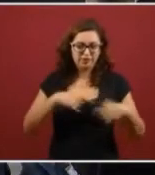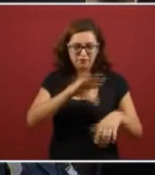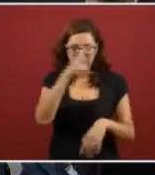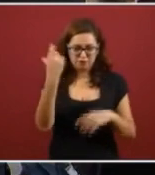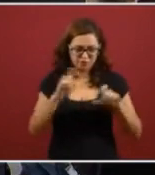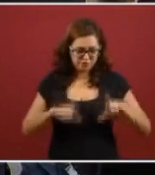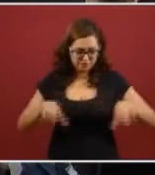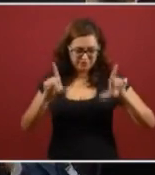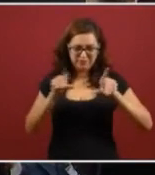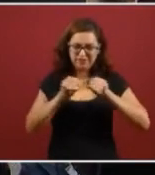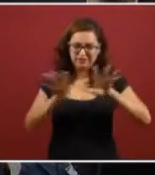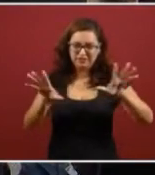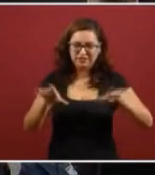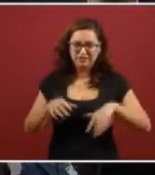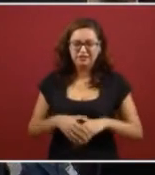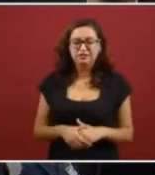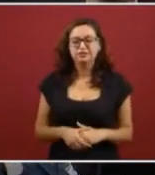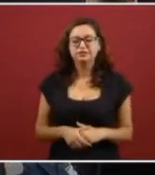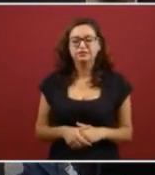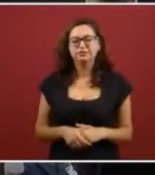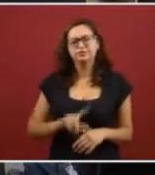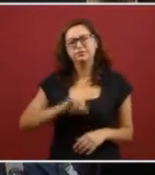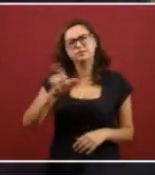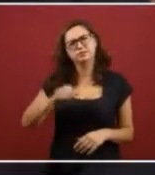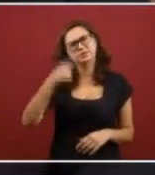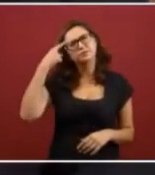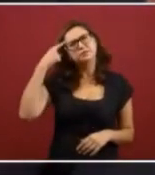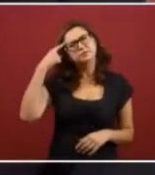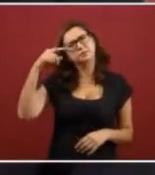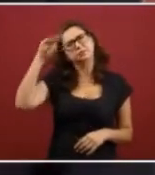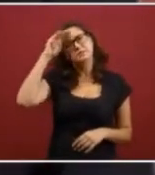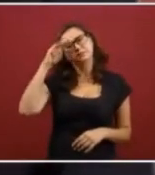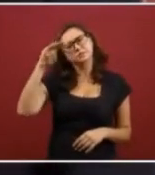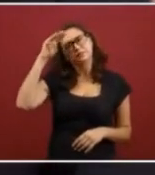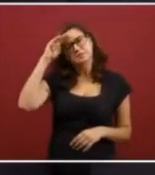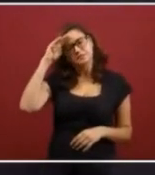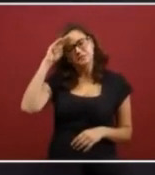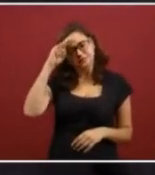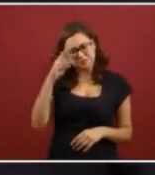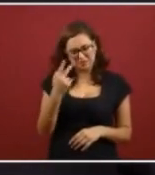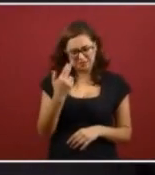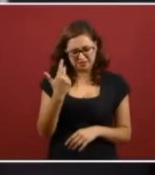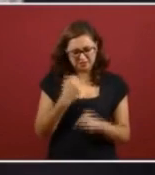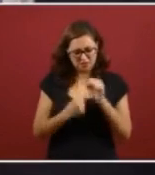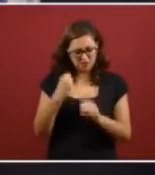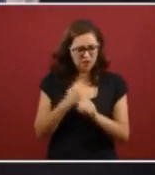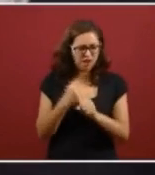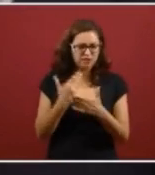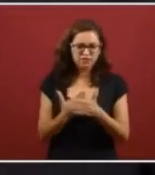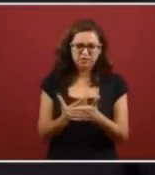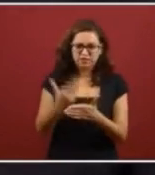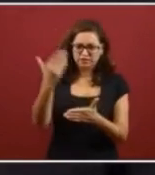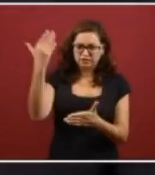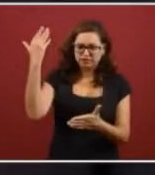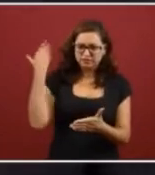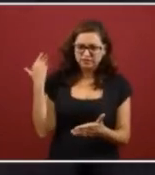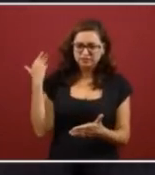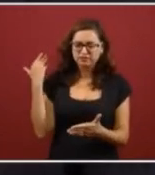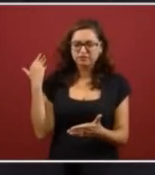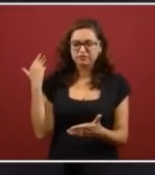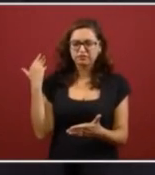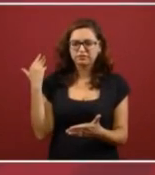Picture. Después me and then later, I started to think, hace 25 años, 25 years ago,